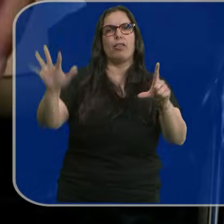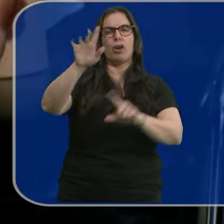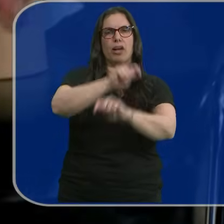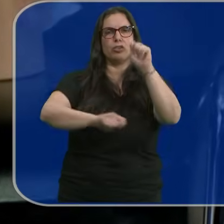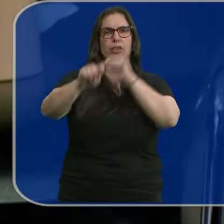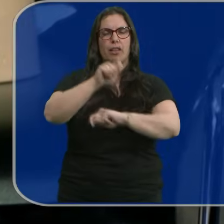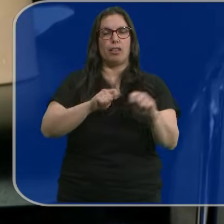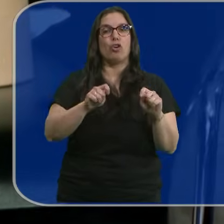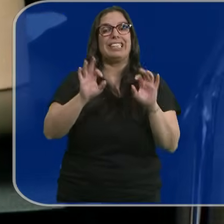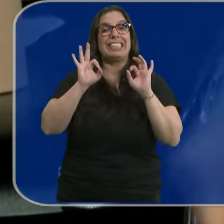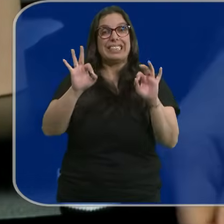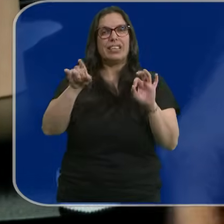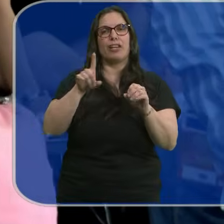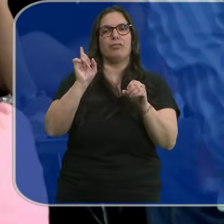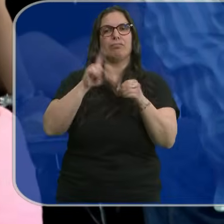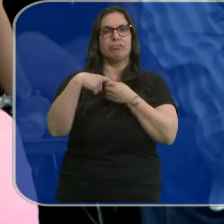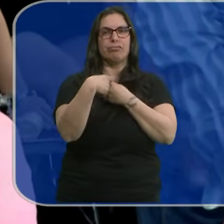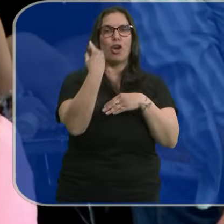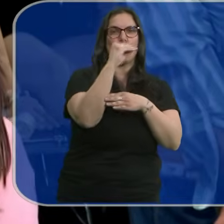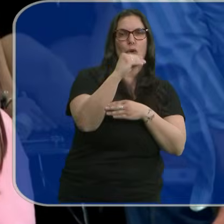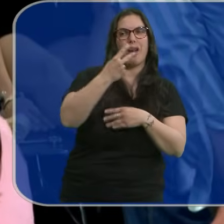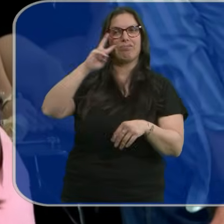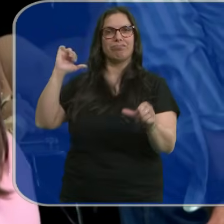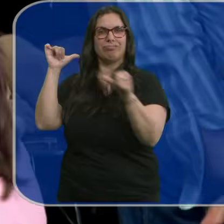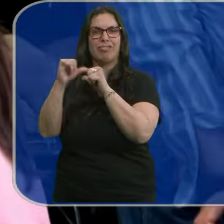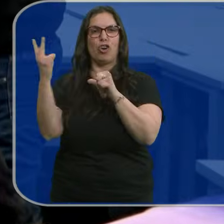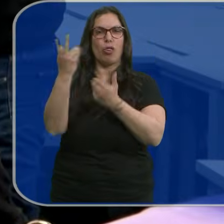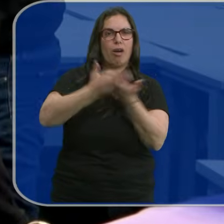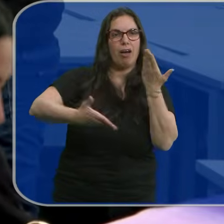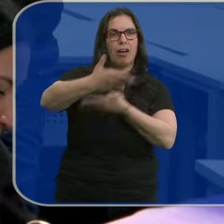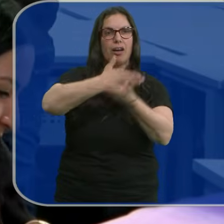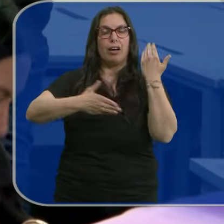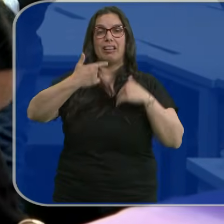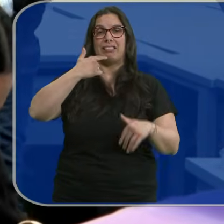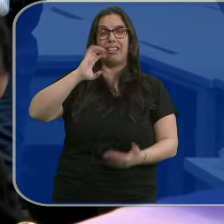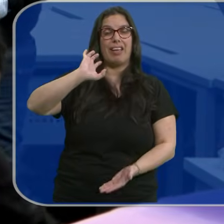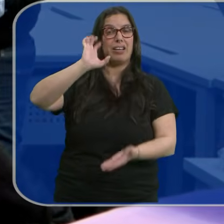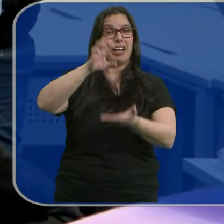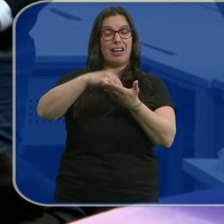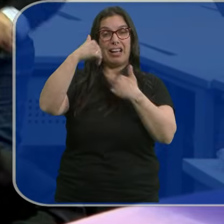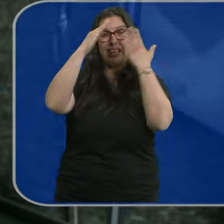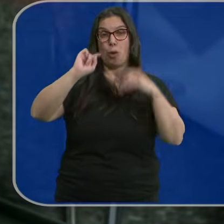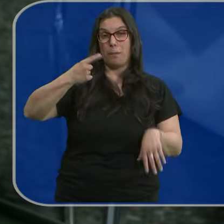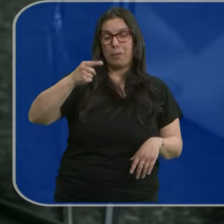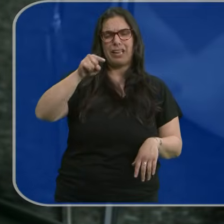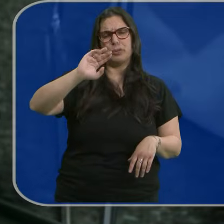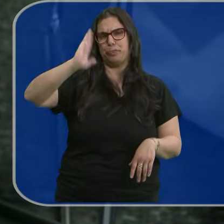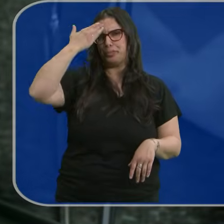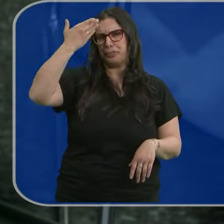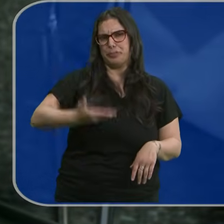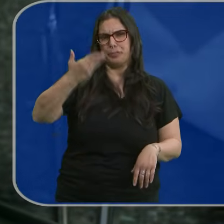asociación Semergen, en la que jóvenes y veteranos insisten en que la atención primaria es el gran pilar de la salud.